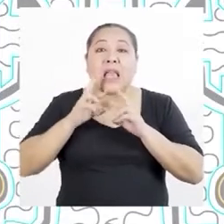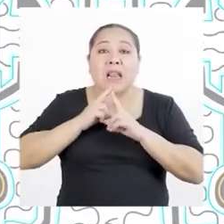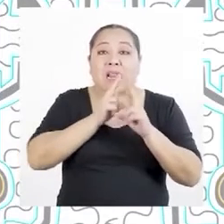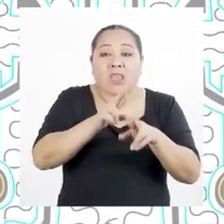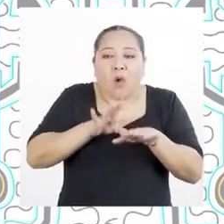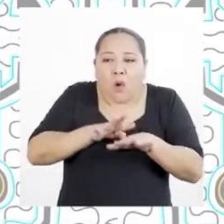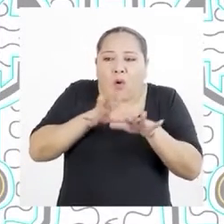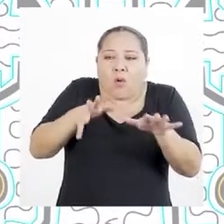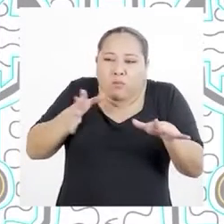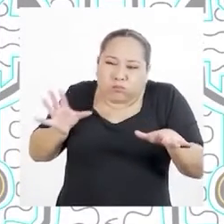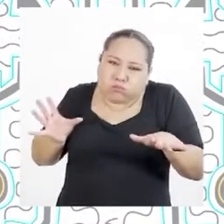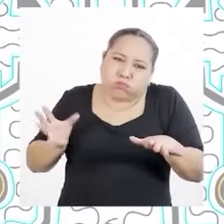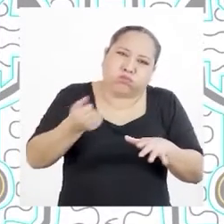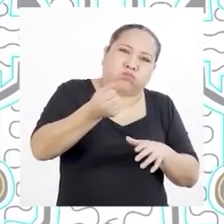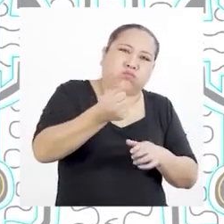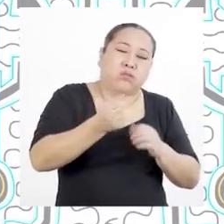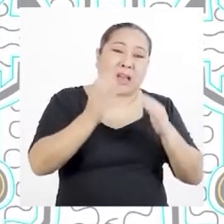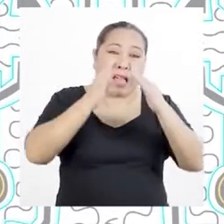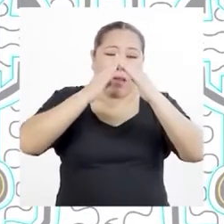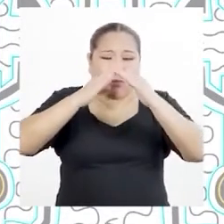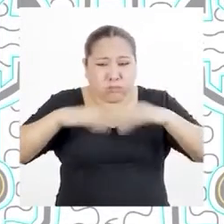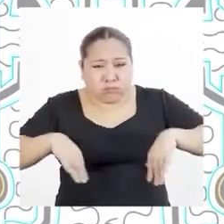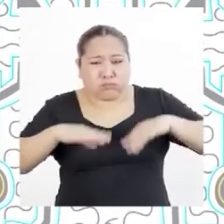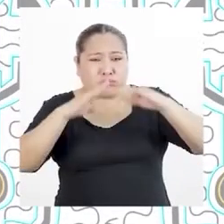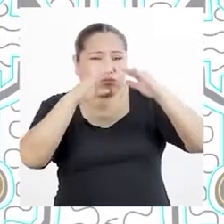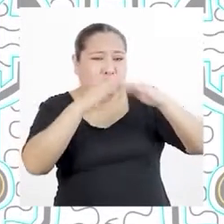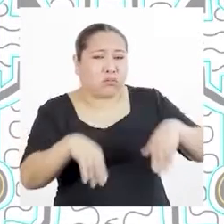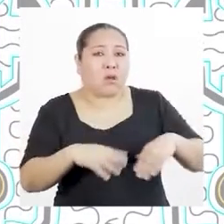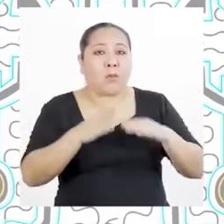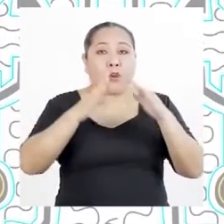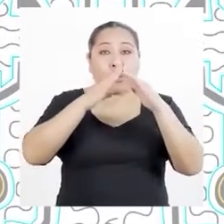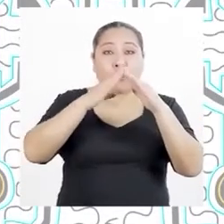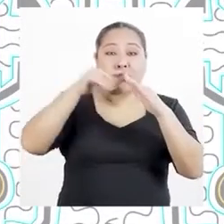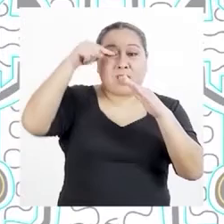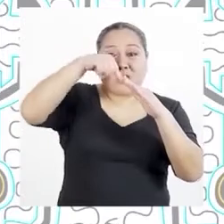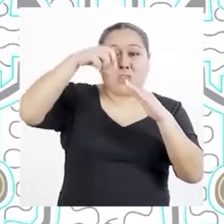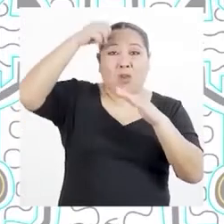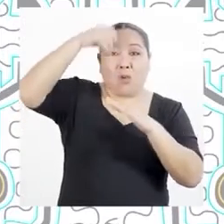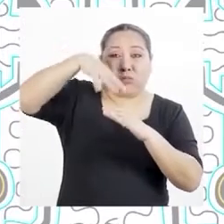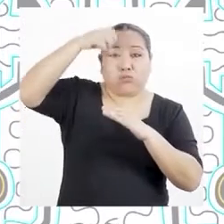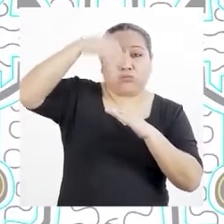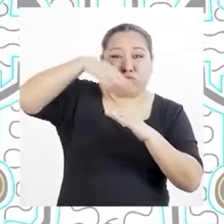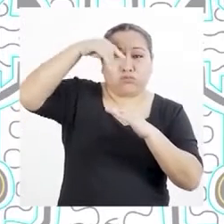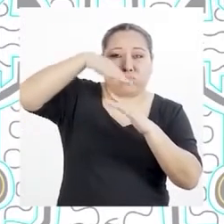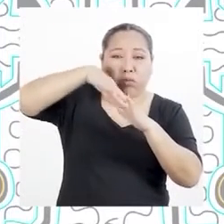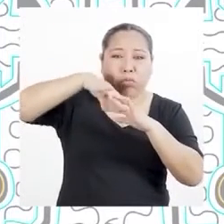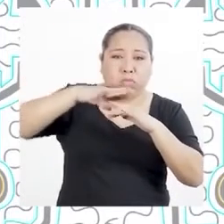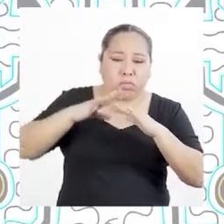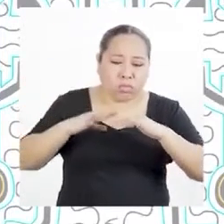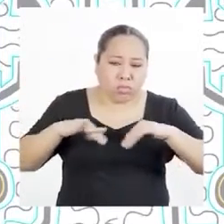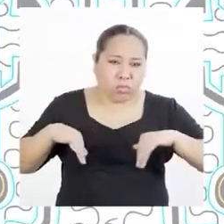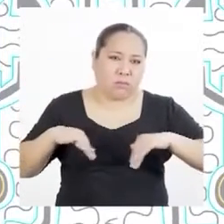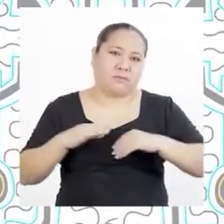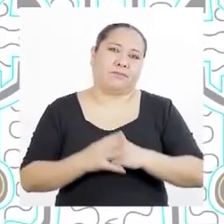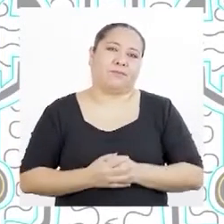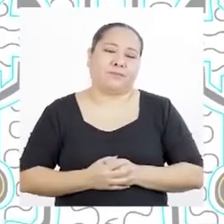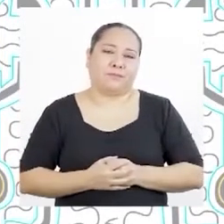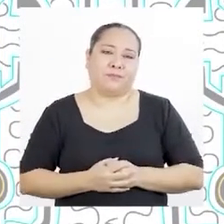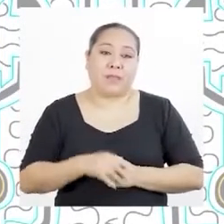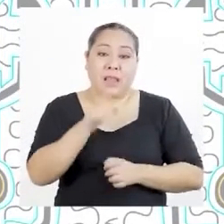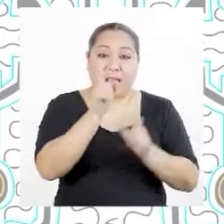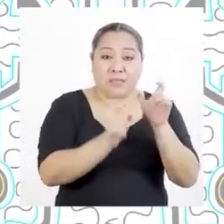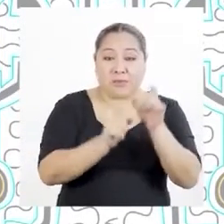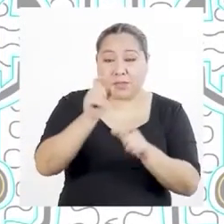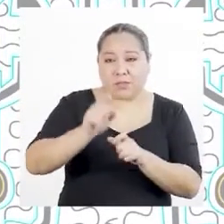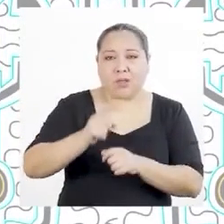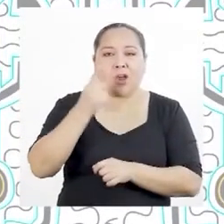río y otras casas fueron destruidas porque los techos no estaban preparados para recibir estas lluvias torrenciales. Los